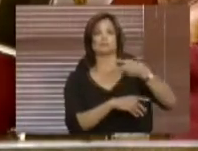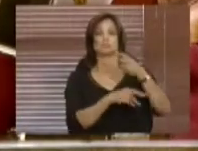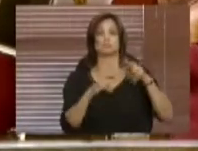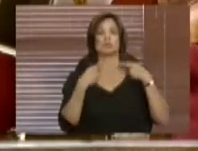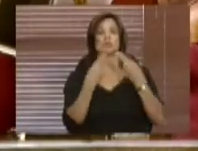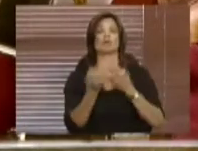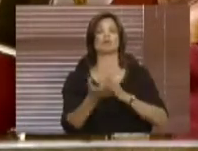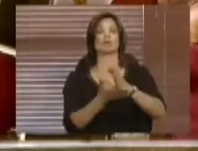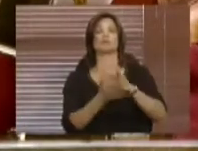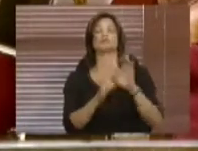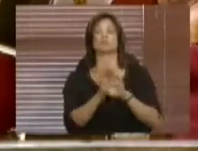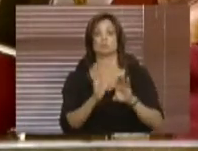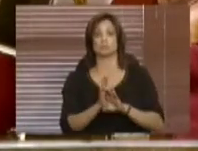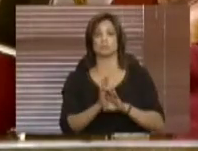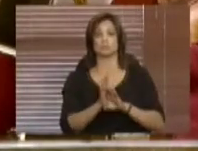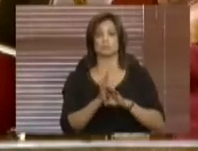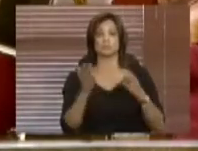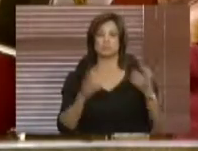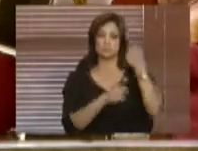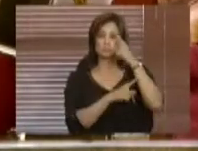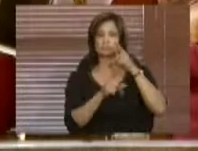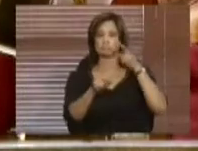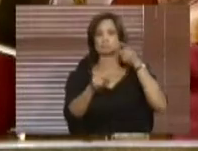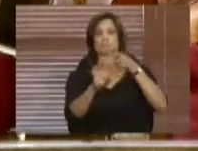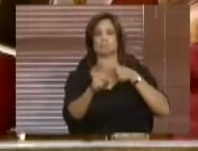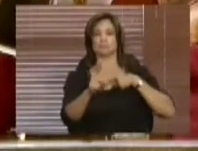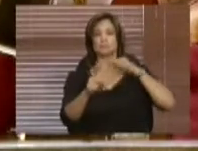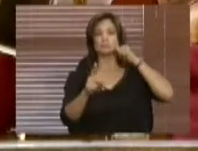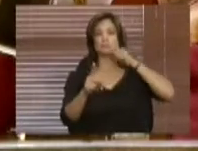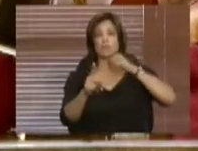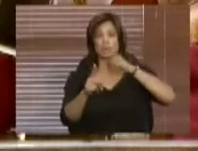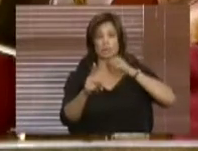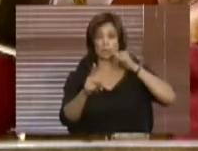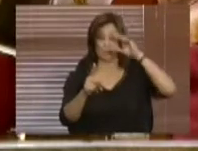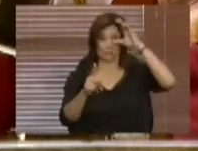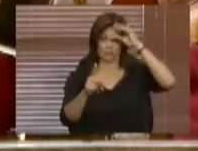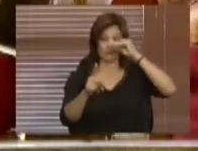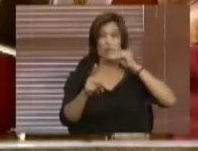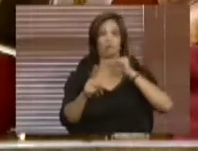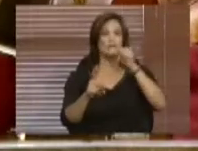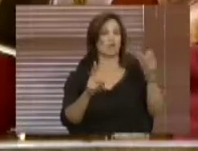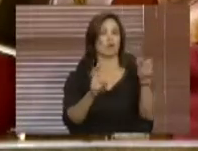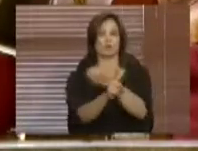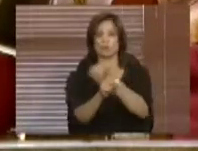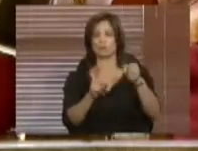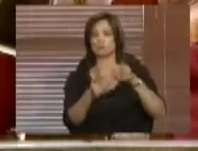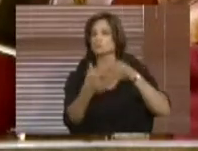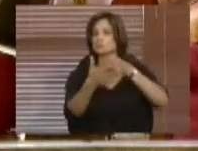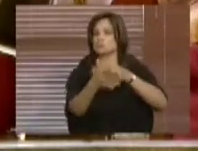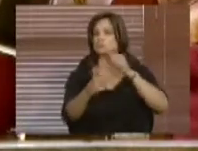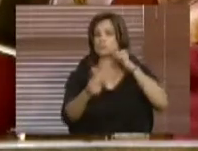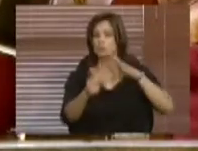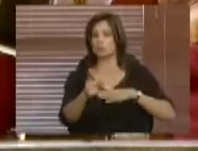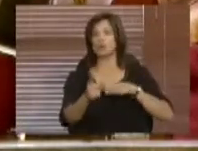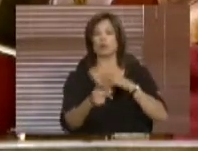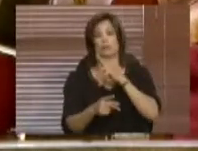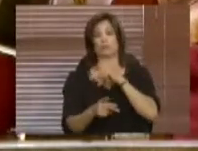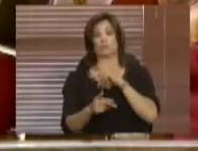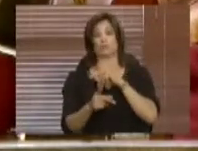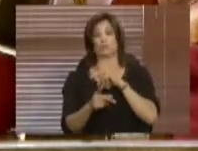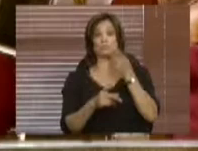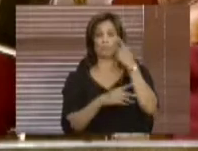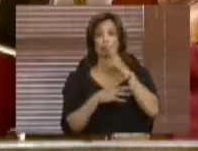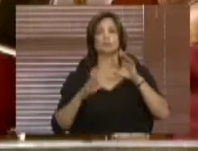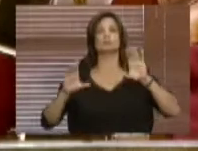de Derecho Constitucional con perspectiva de género, la no violencia contra la mujer. Y en noviembre